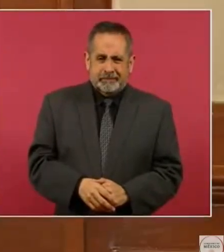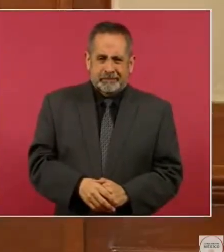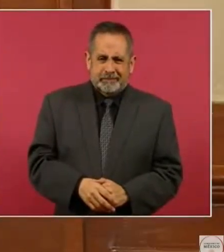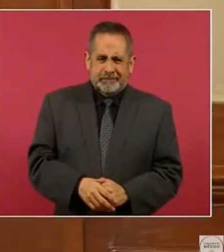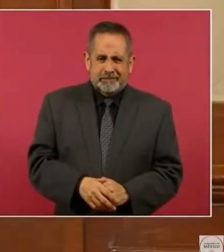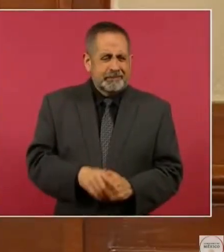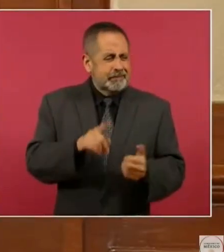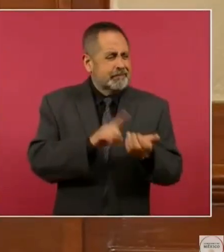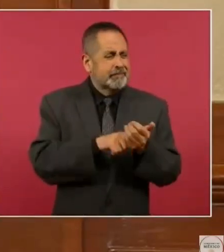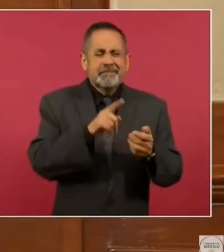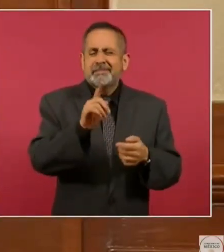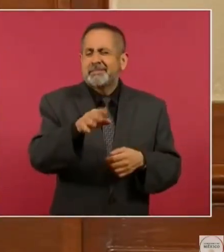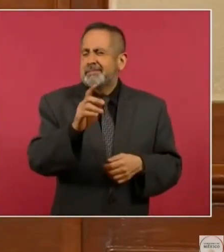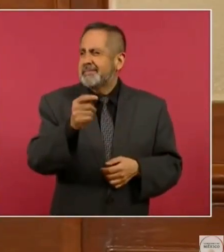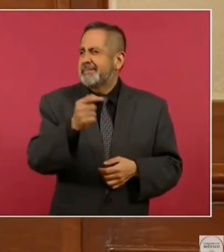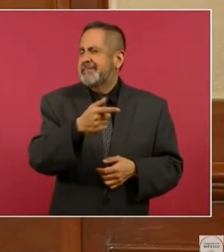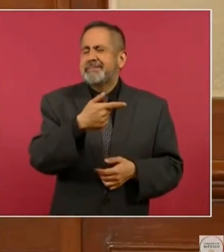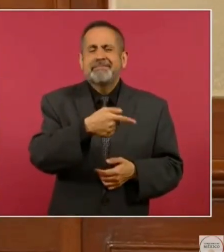sí, pero son como